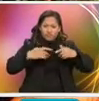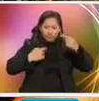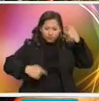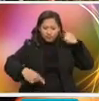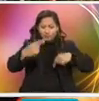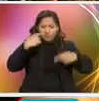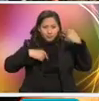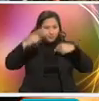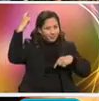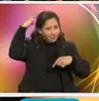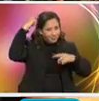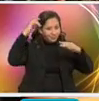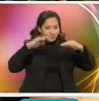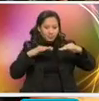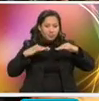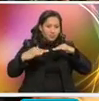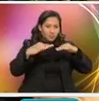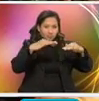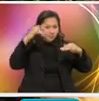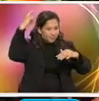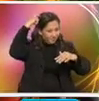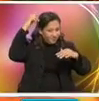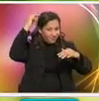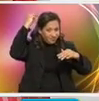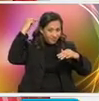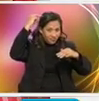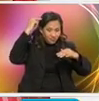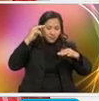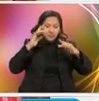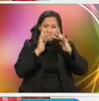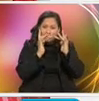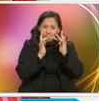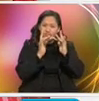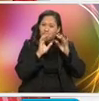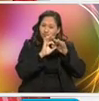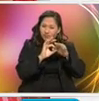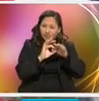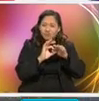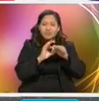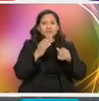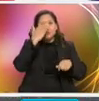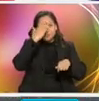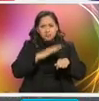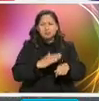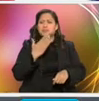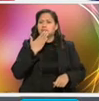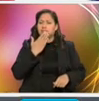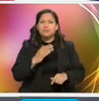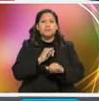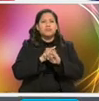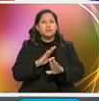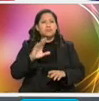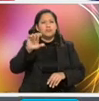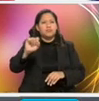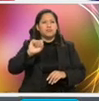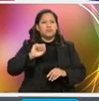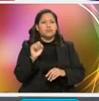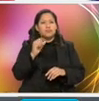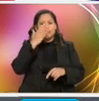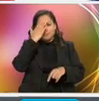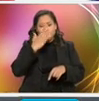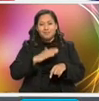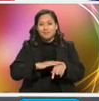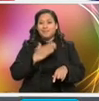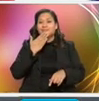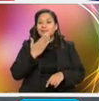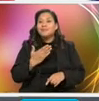para que las conexiones entre las neuronas sean correctas, haya buena memoria, la información esté bien y también